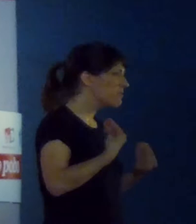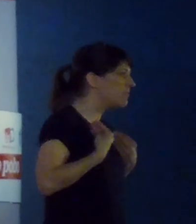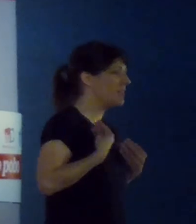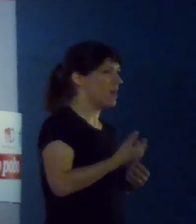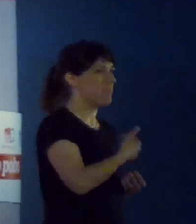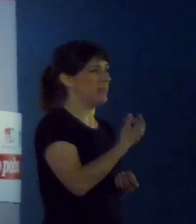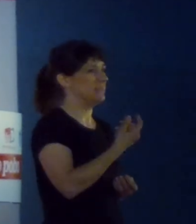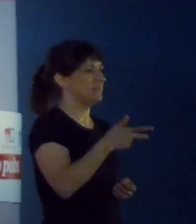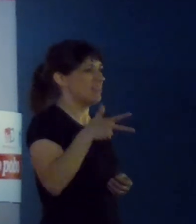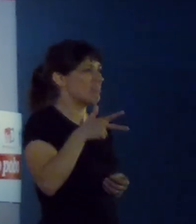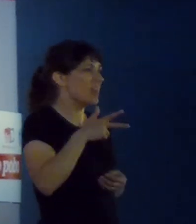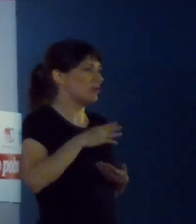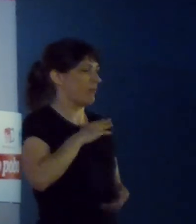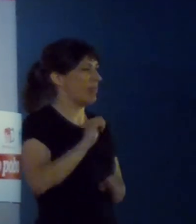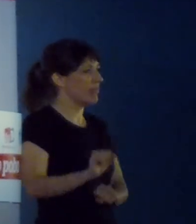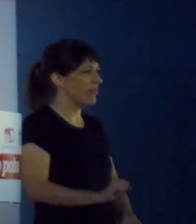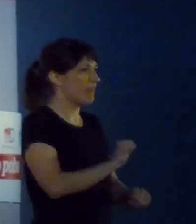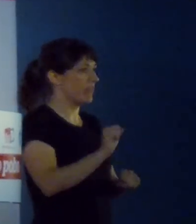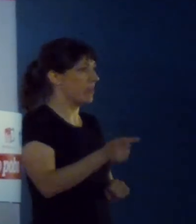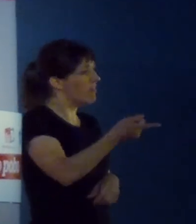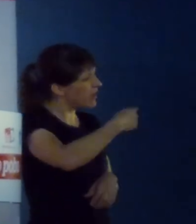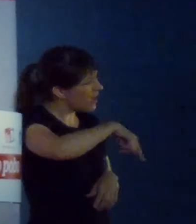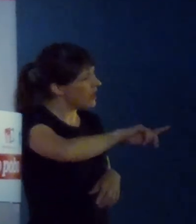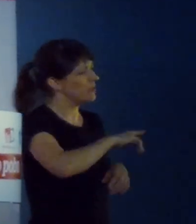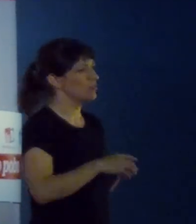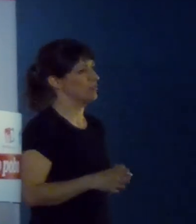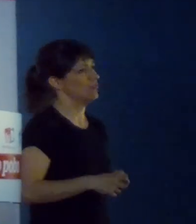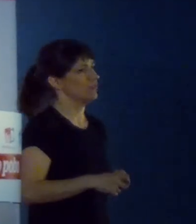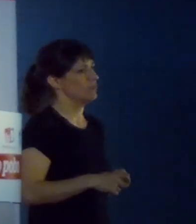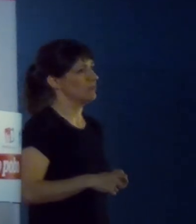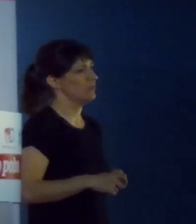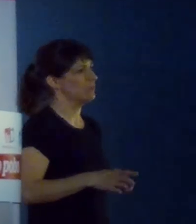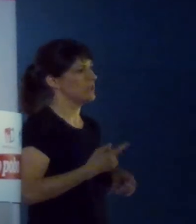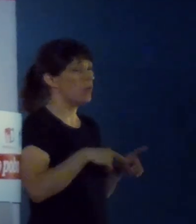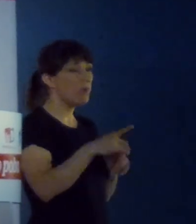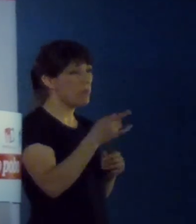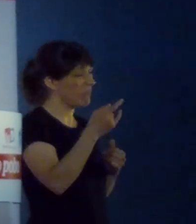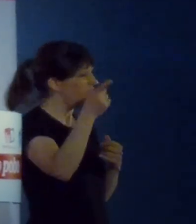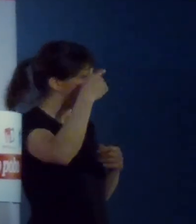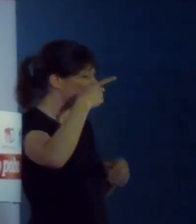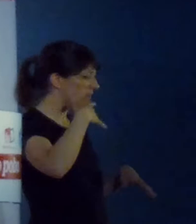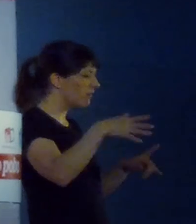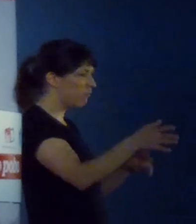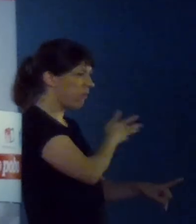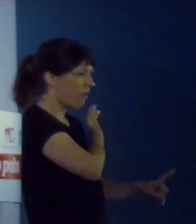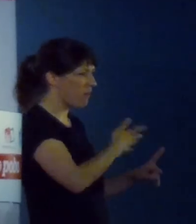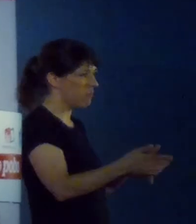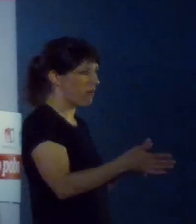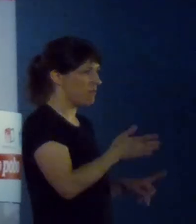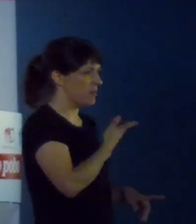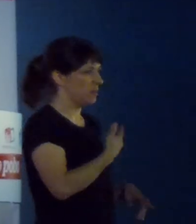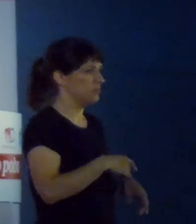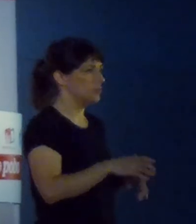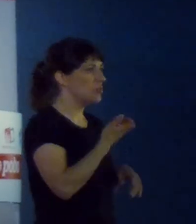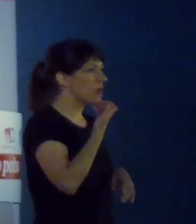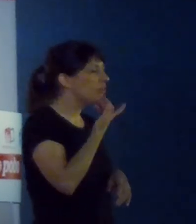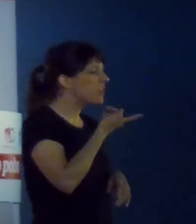dereitos, o espolio, o maltrato, a